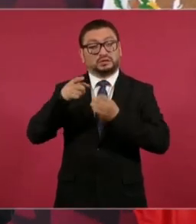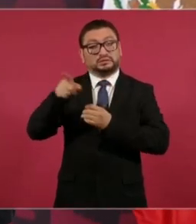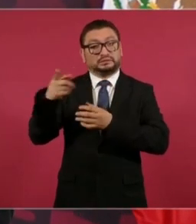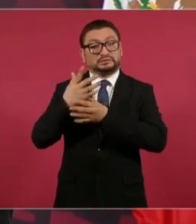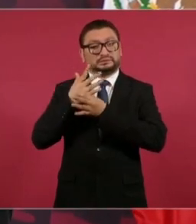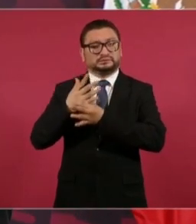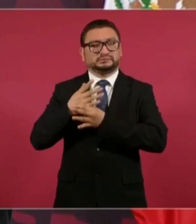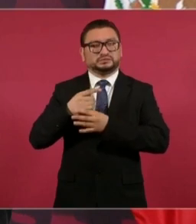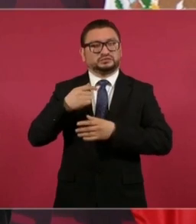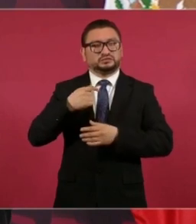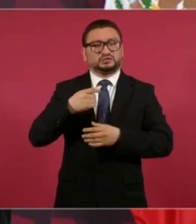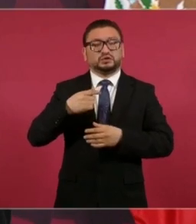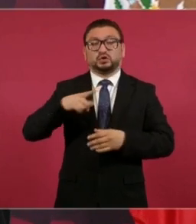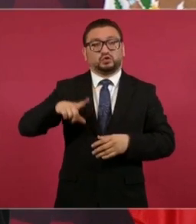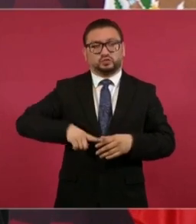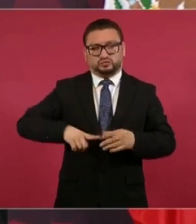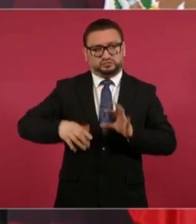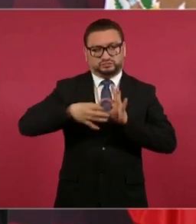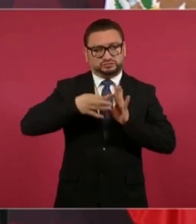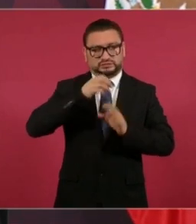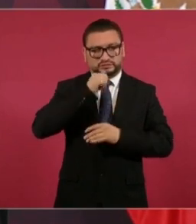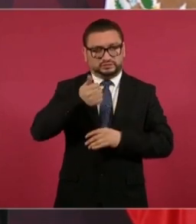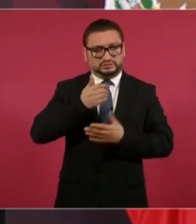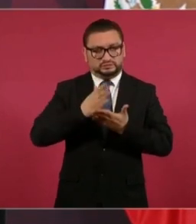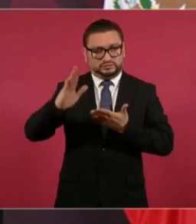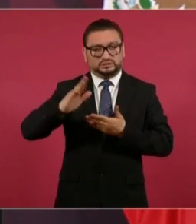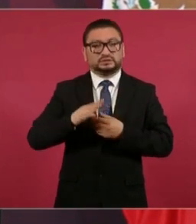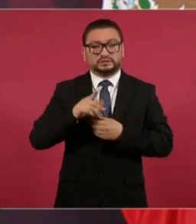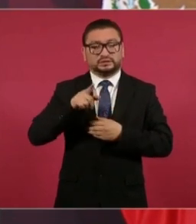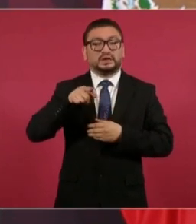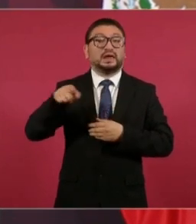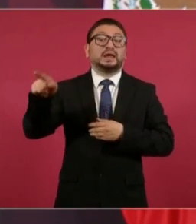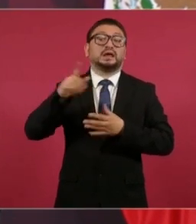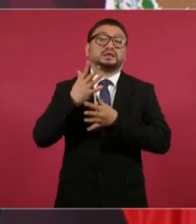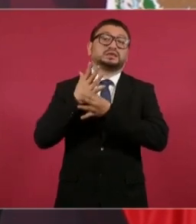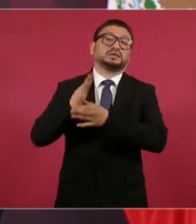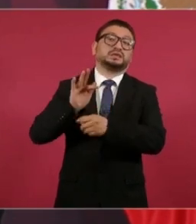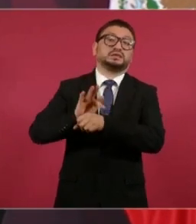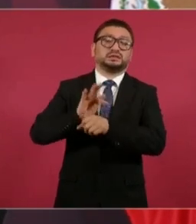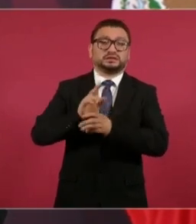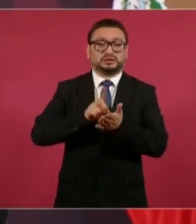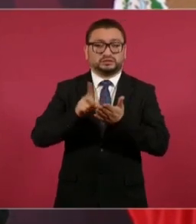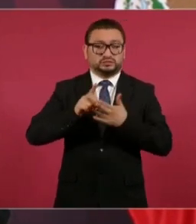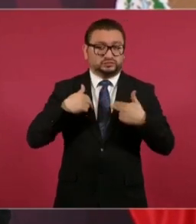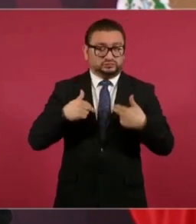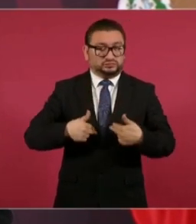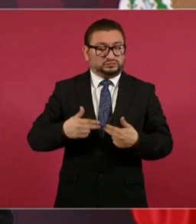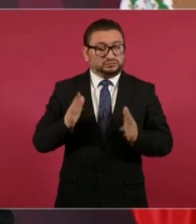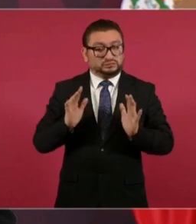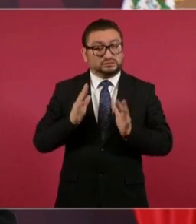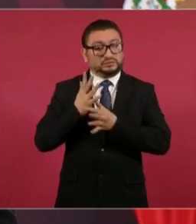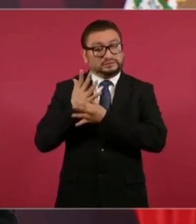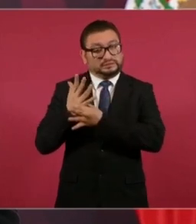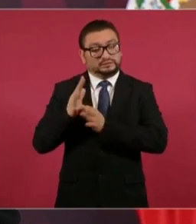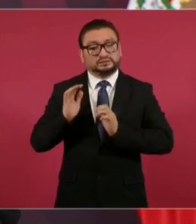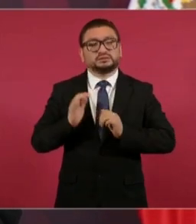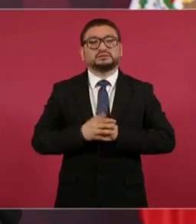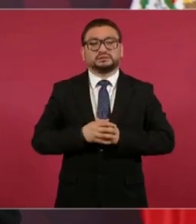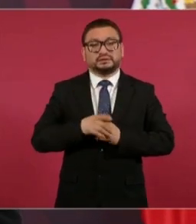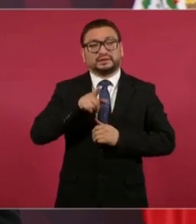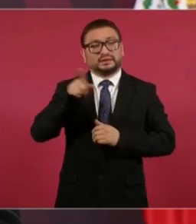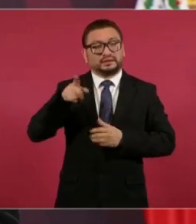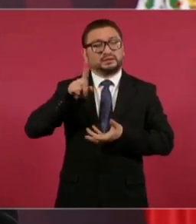organizaciones no gubernamentales Defensores de Derechos Humanos que